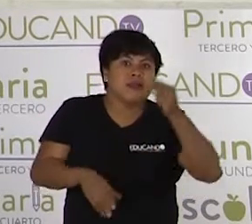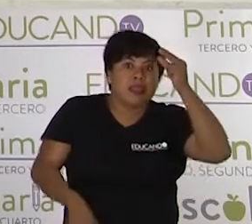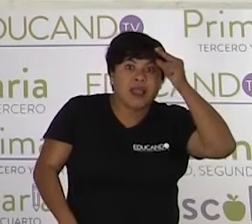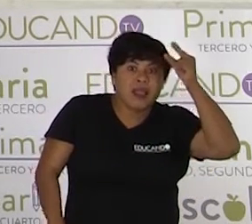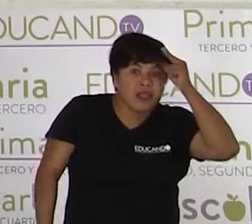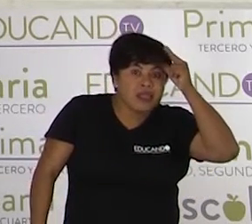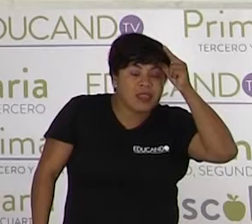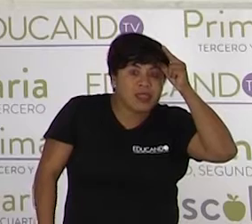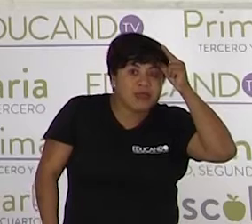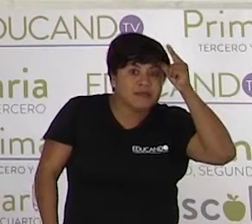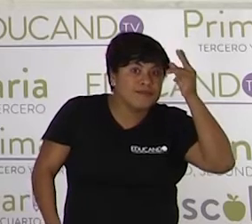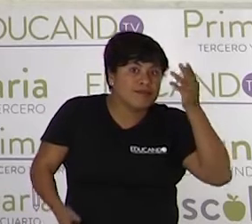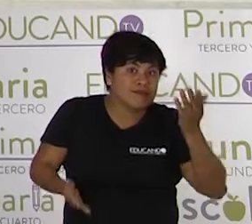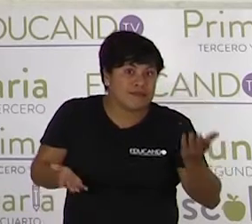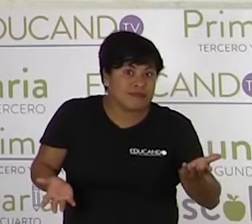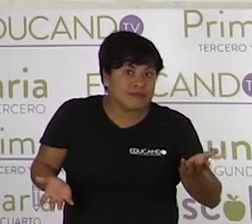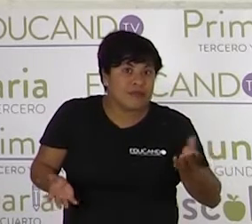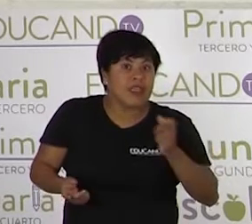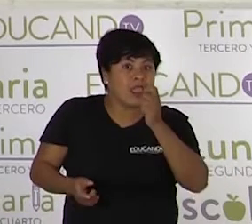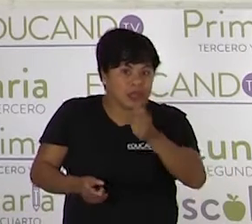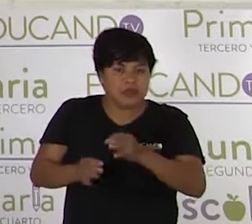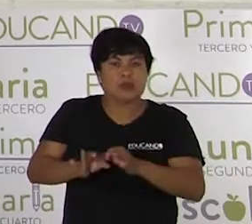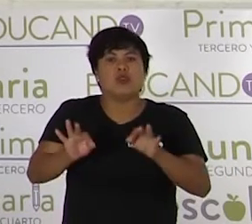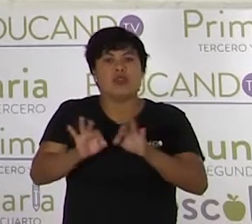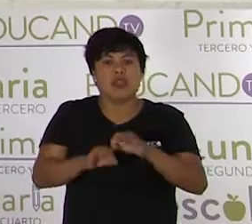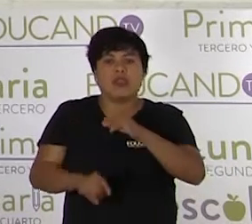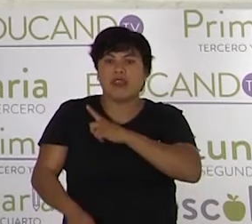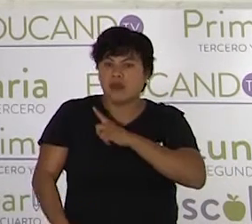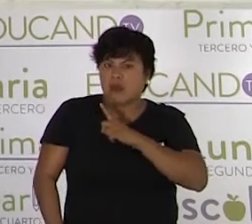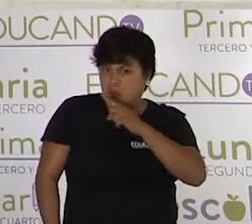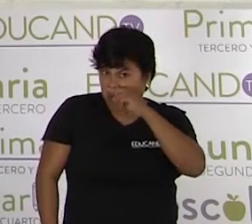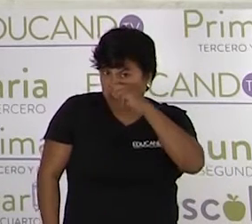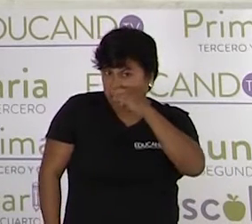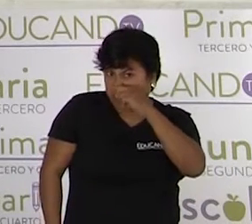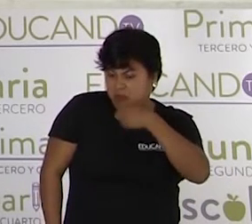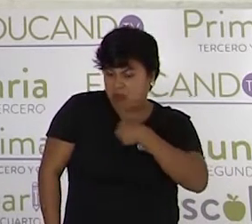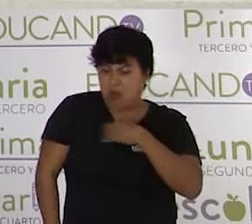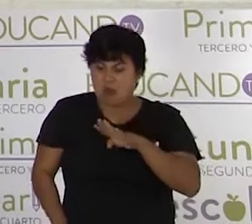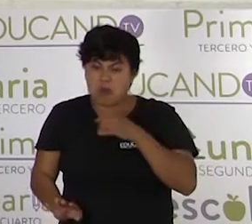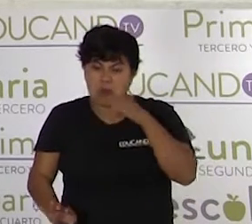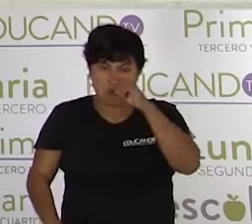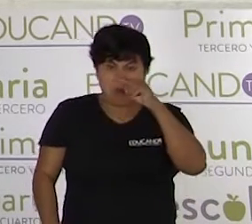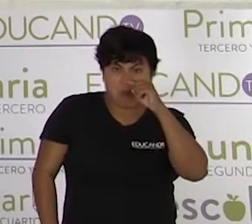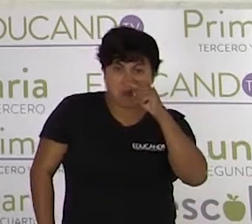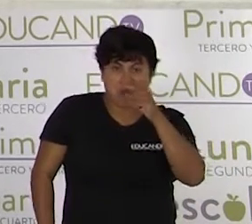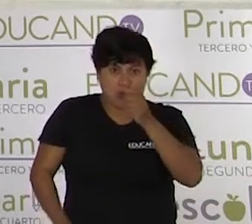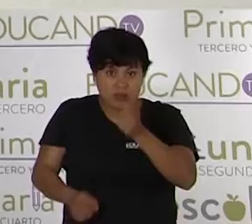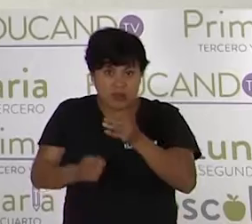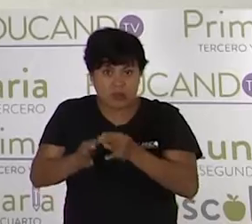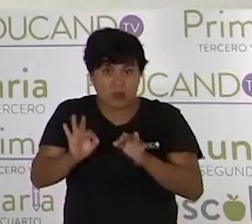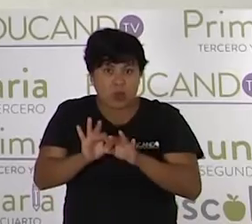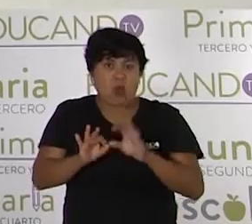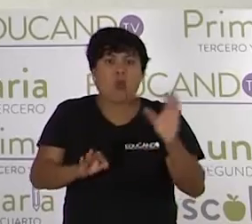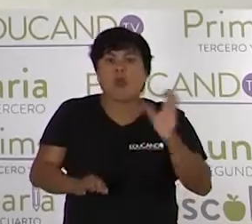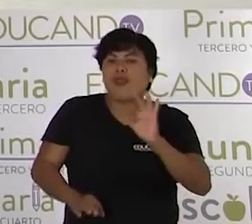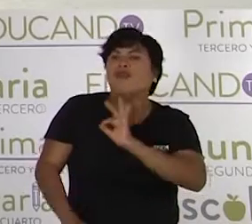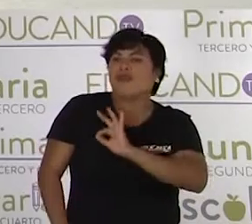inteligente. ¿Es importante ser presumidos? ¿Cuándo puede ser presumido y cuándo